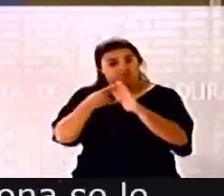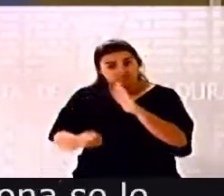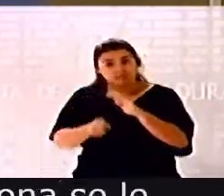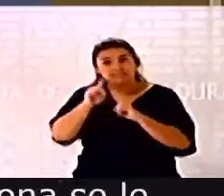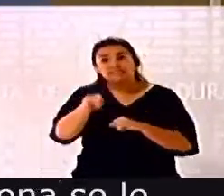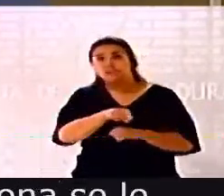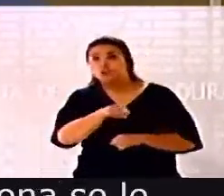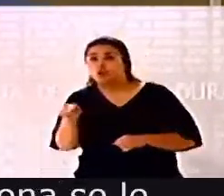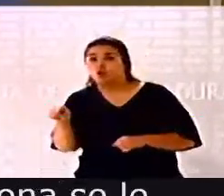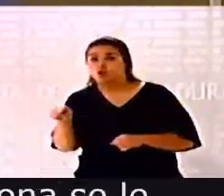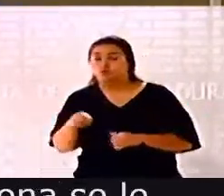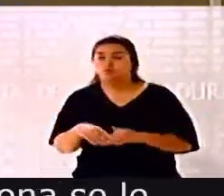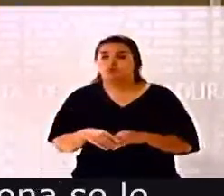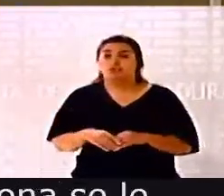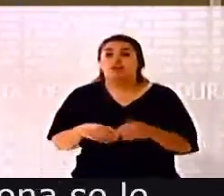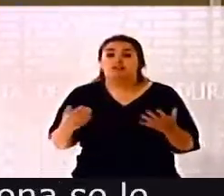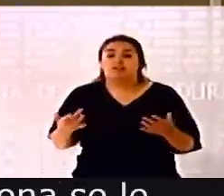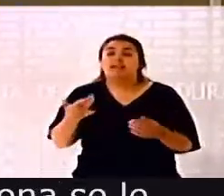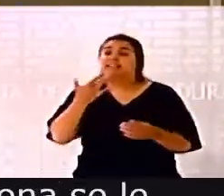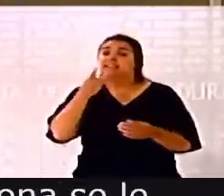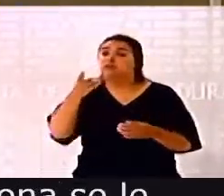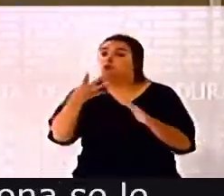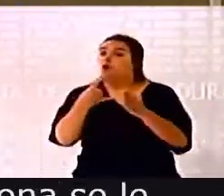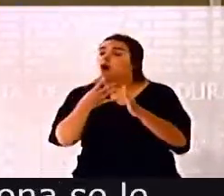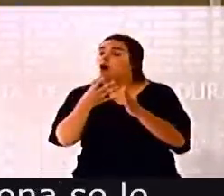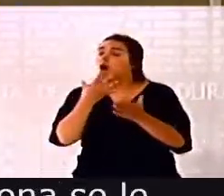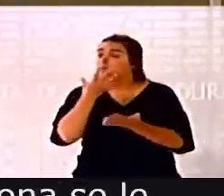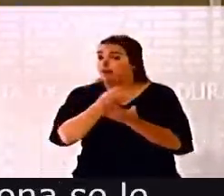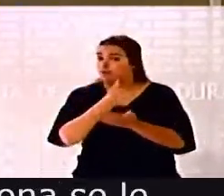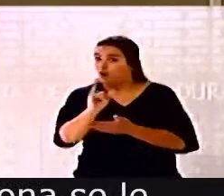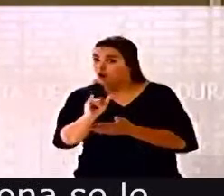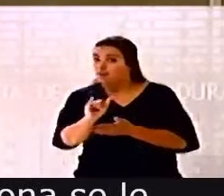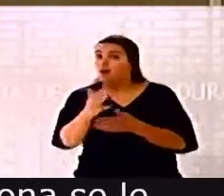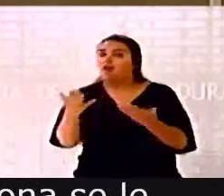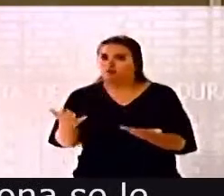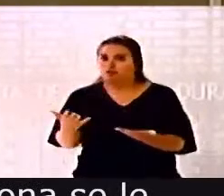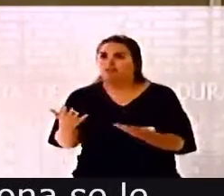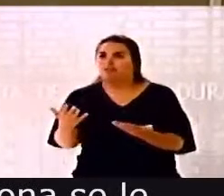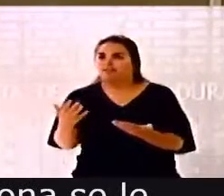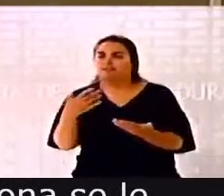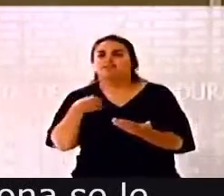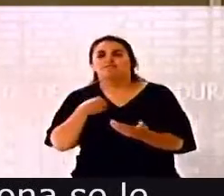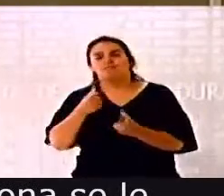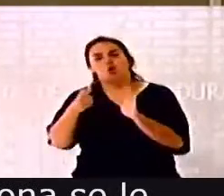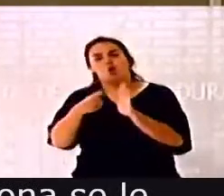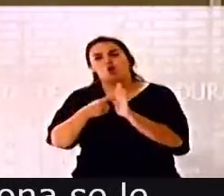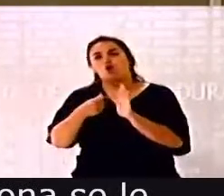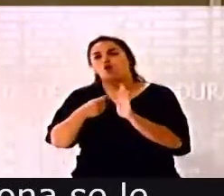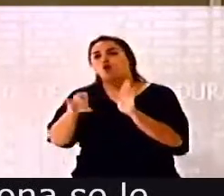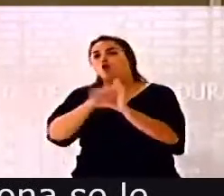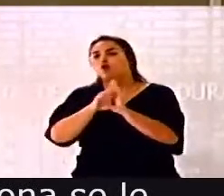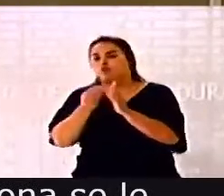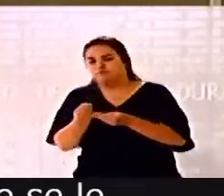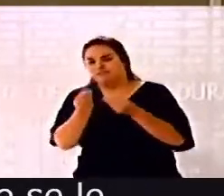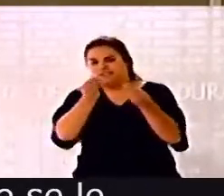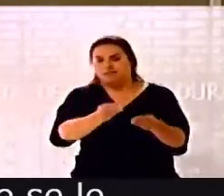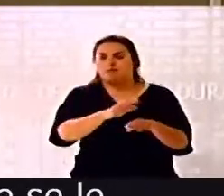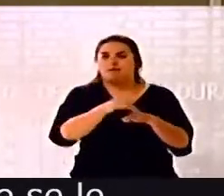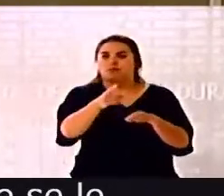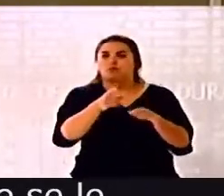aplicación y, si tiene la aplicación, se le comunicará el código para que lo introduzca en la